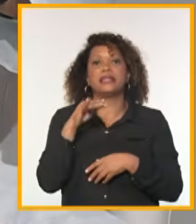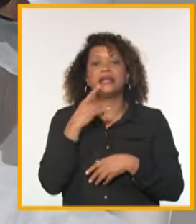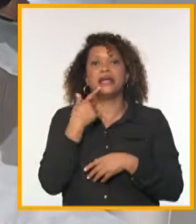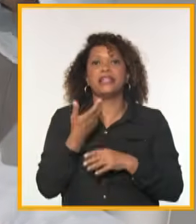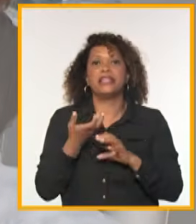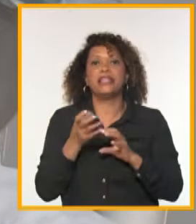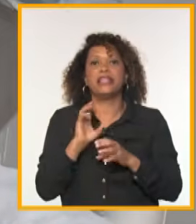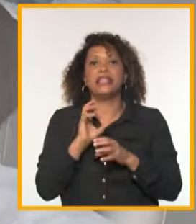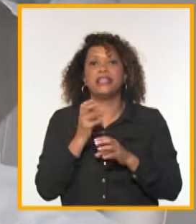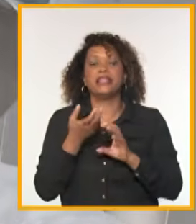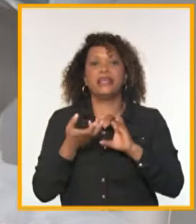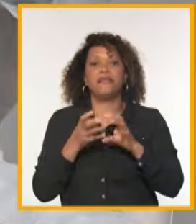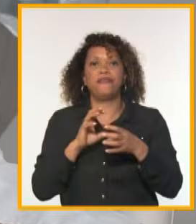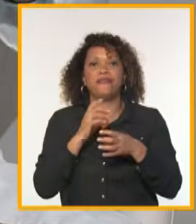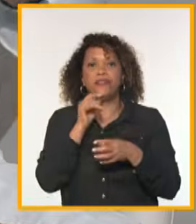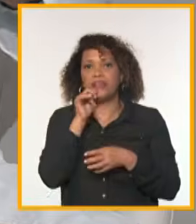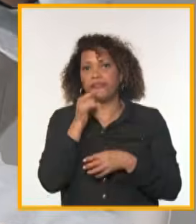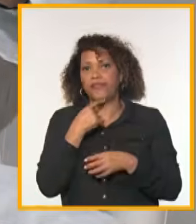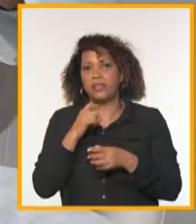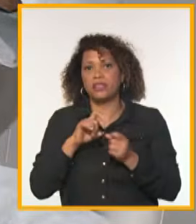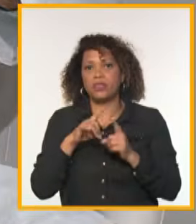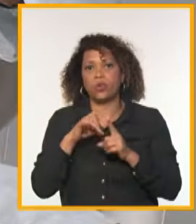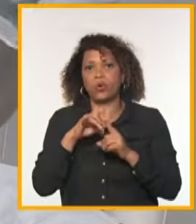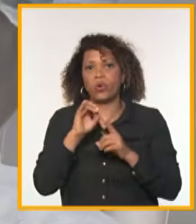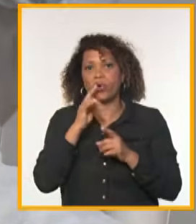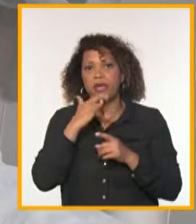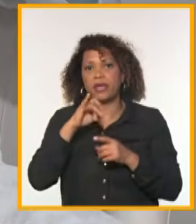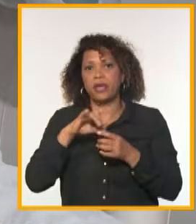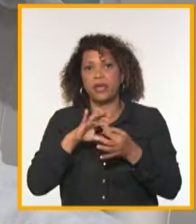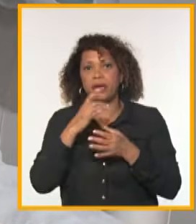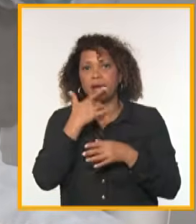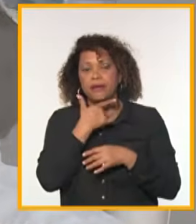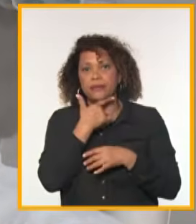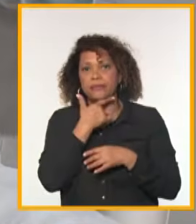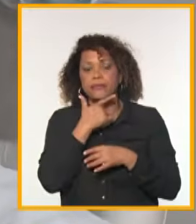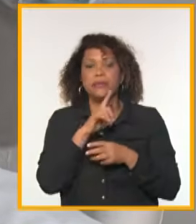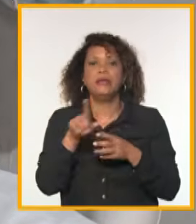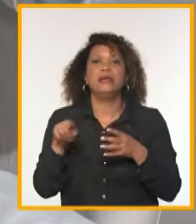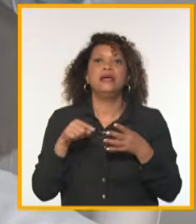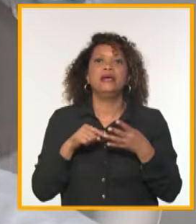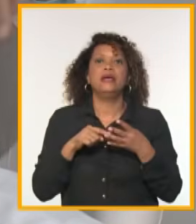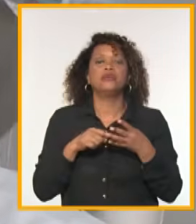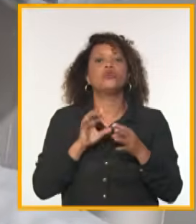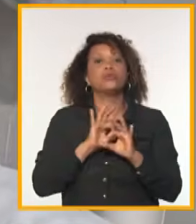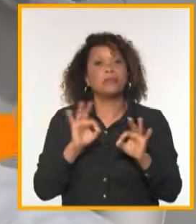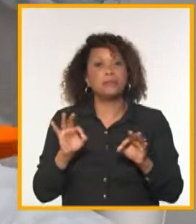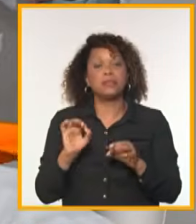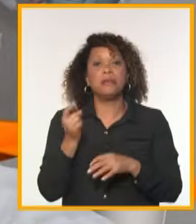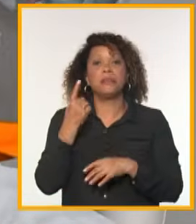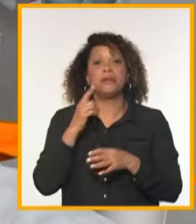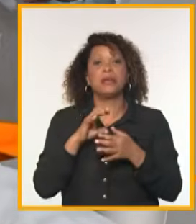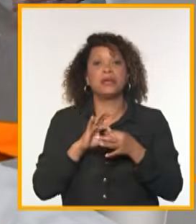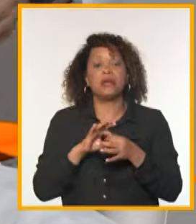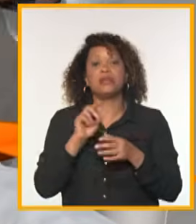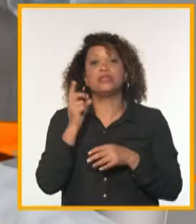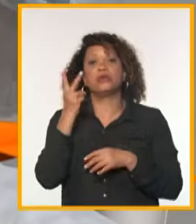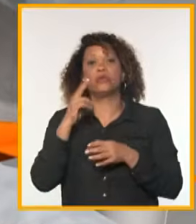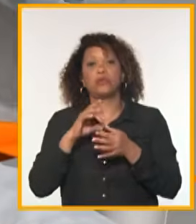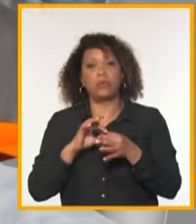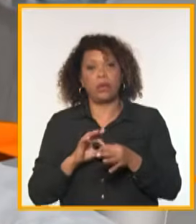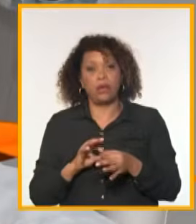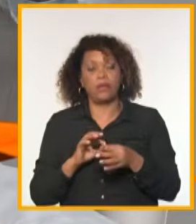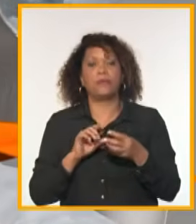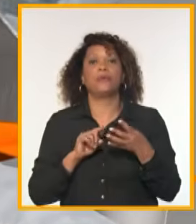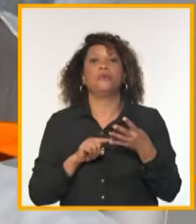¿no entiendes? Que está ahí. Y bueno, además de eso yo no soy especialista de primer grado, soy especialista de segundo grado. Entendí eso, sí. Y